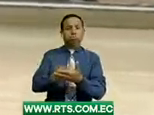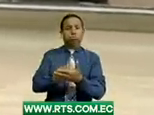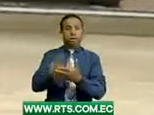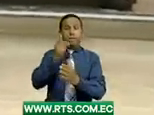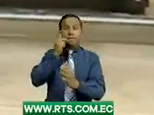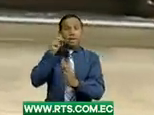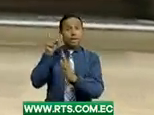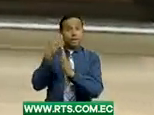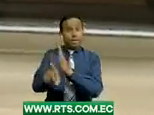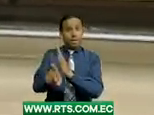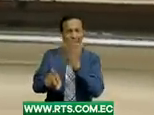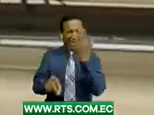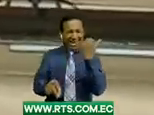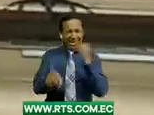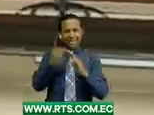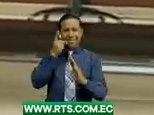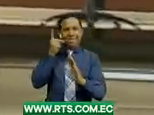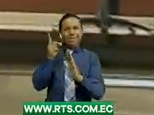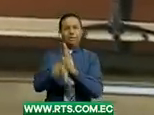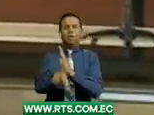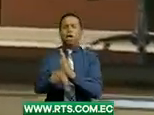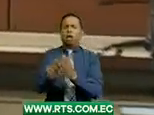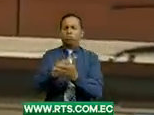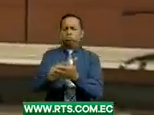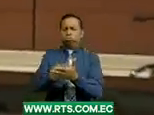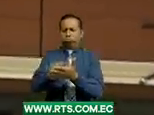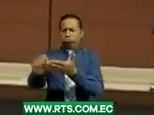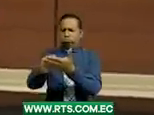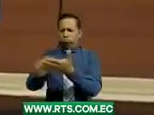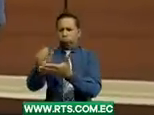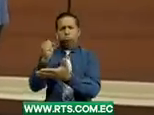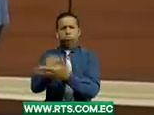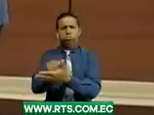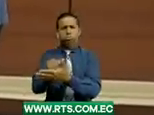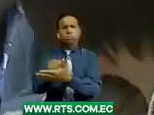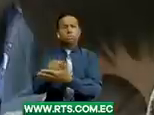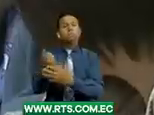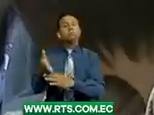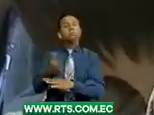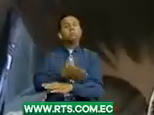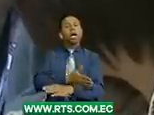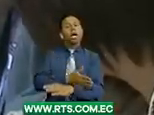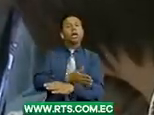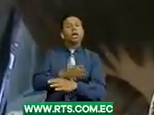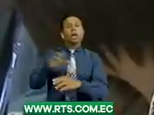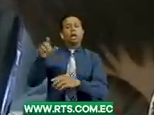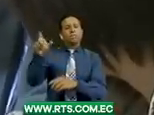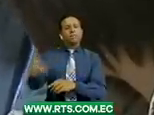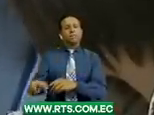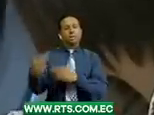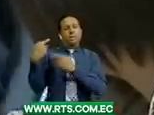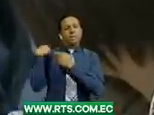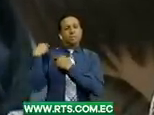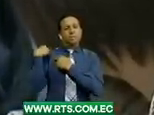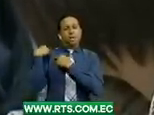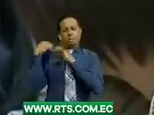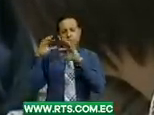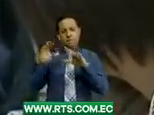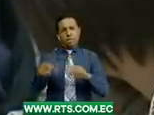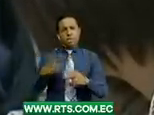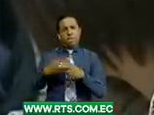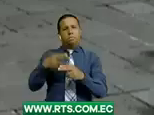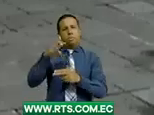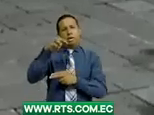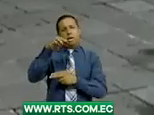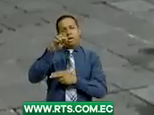presentó por cohecho, tráfico de influencias y asociación ilícita en contra del ex secretario de la Presidencia de la República, Alexis